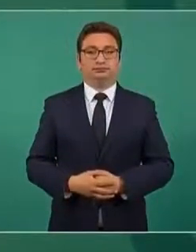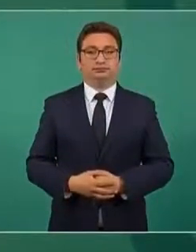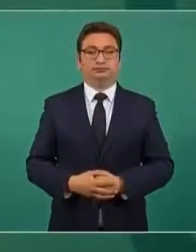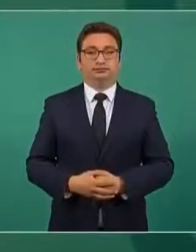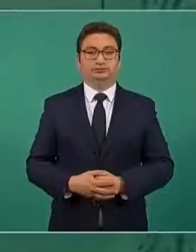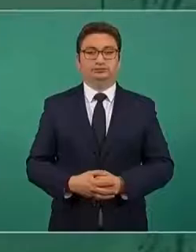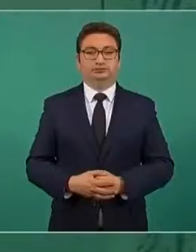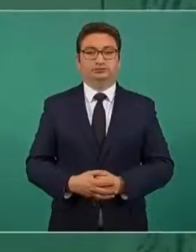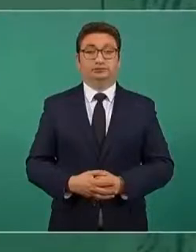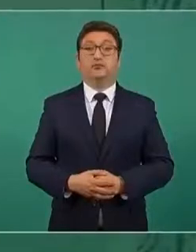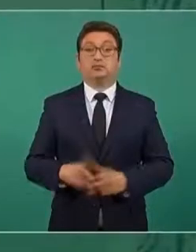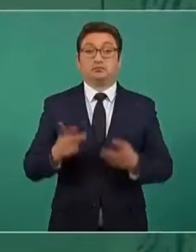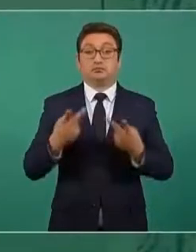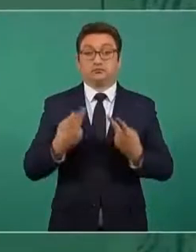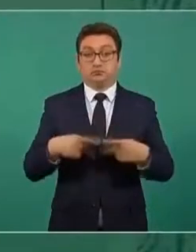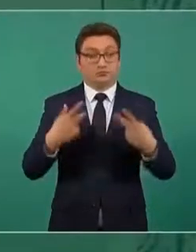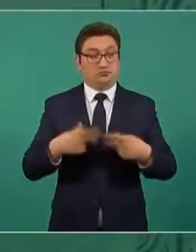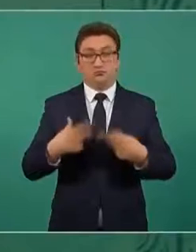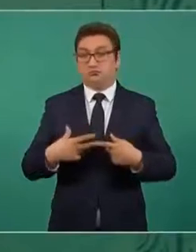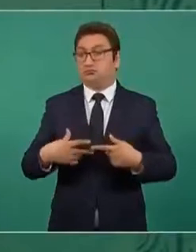de la civilización?